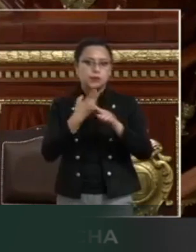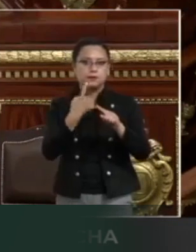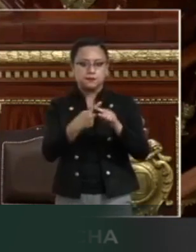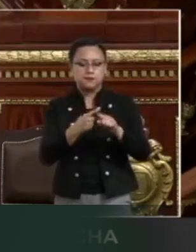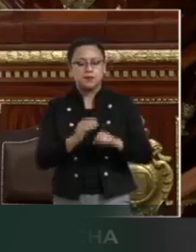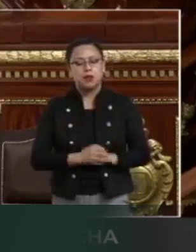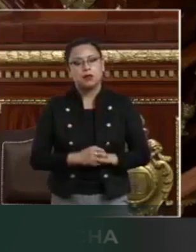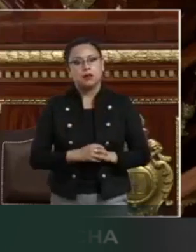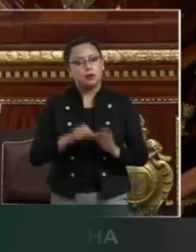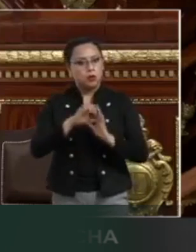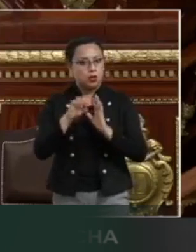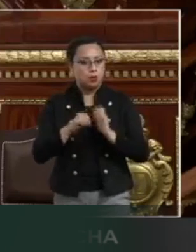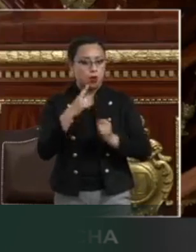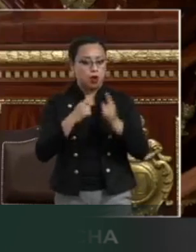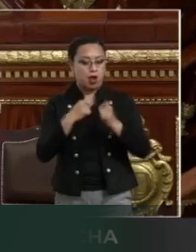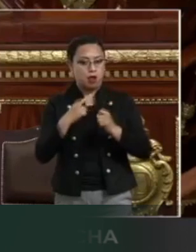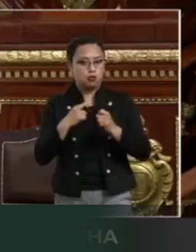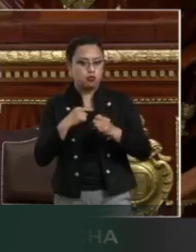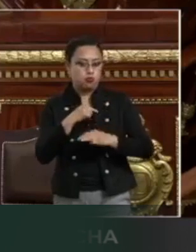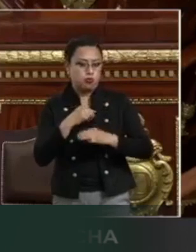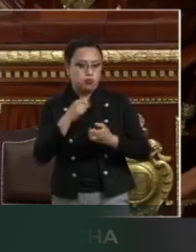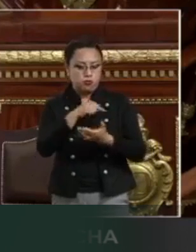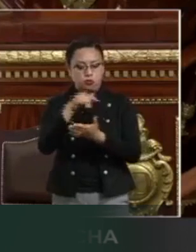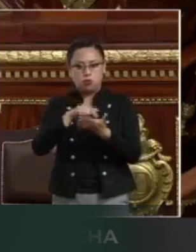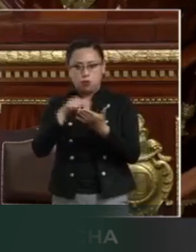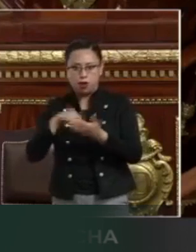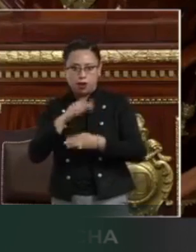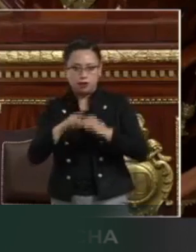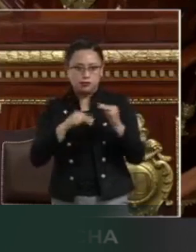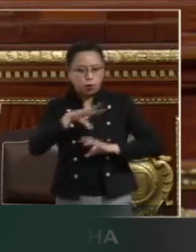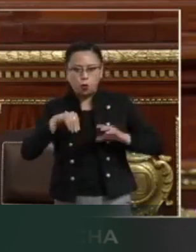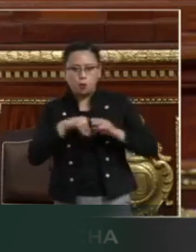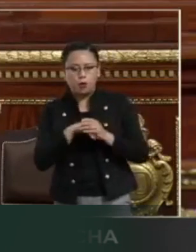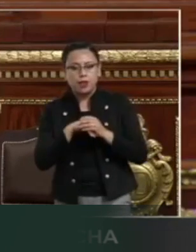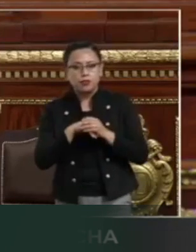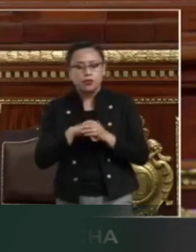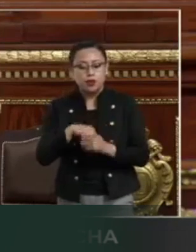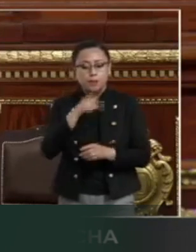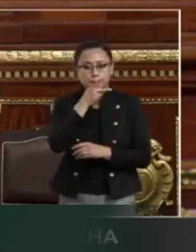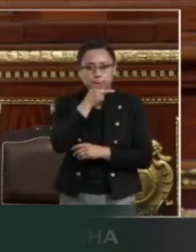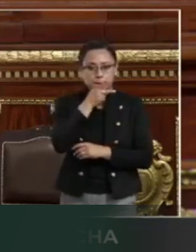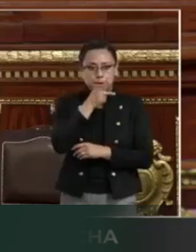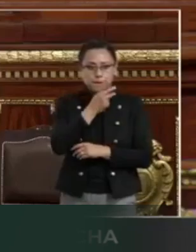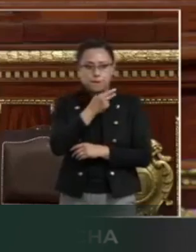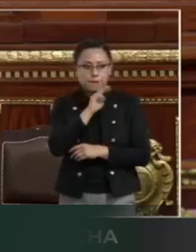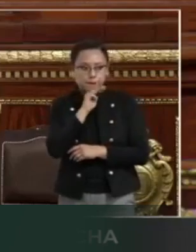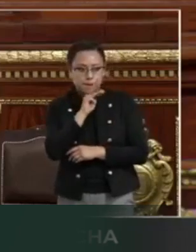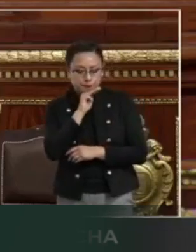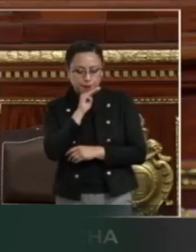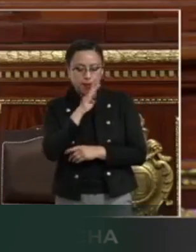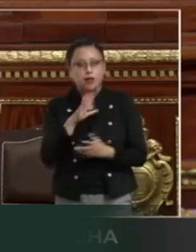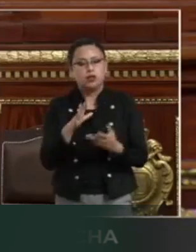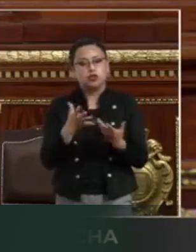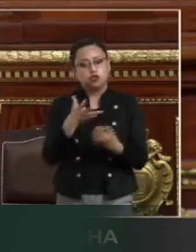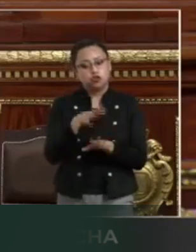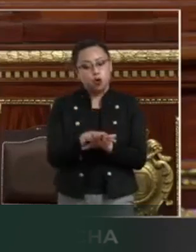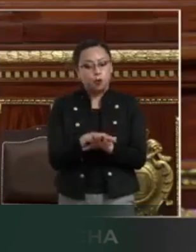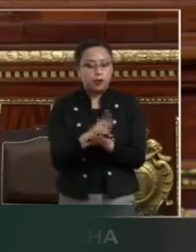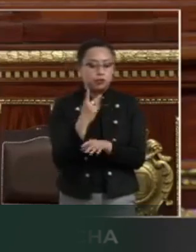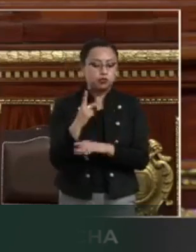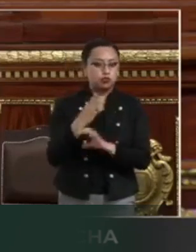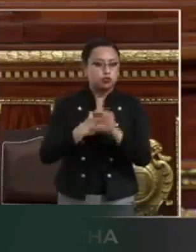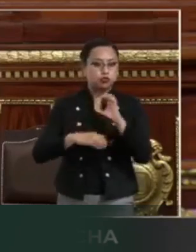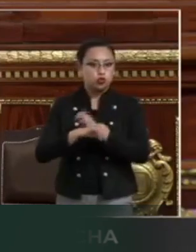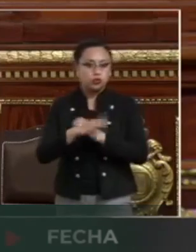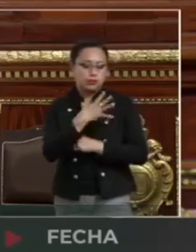propuesta ayuda al Poder Judicial a reducir su carga de trabajo y también a las personas a aminorar el tiempo y el dinero que invierten cuando toman